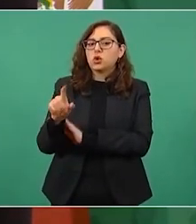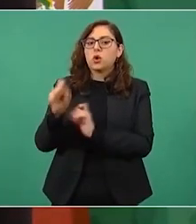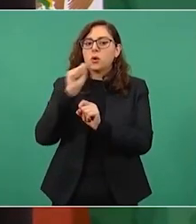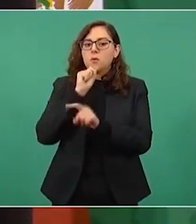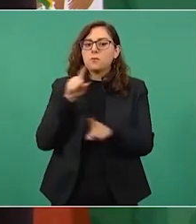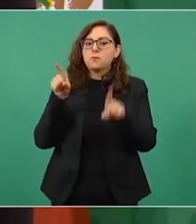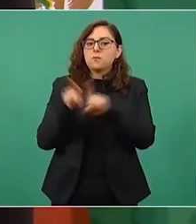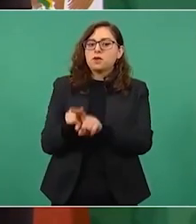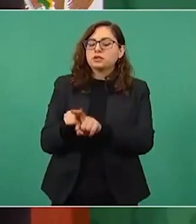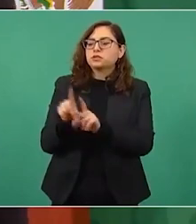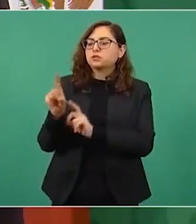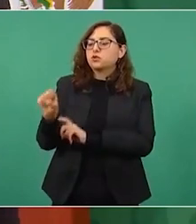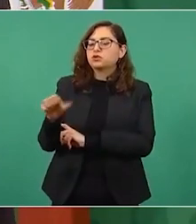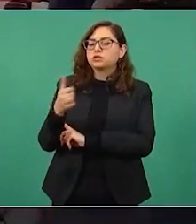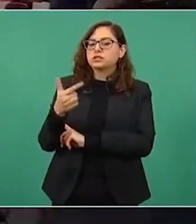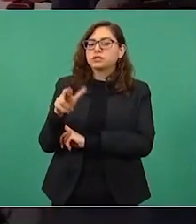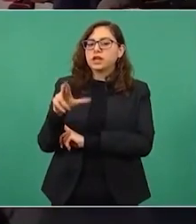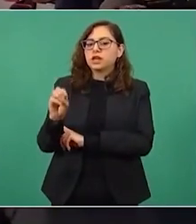68